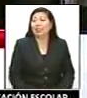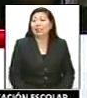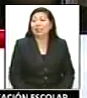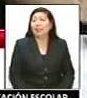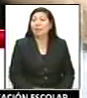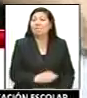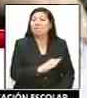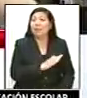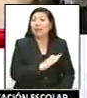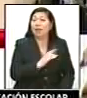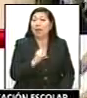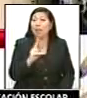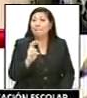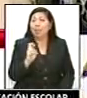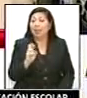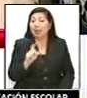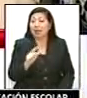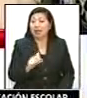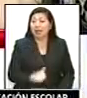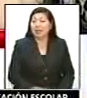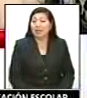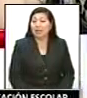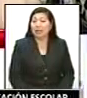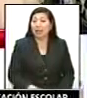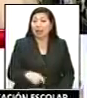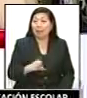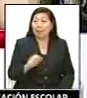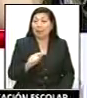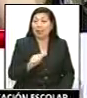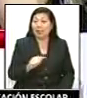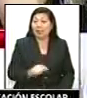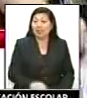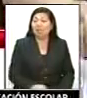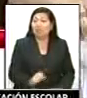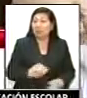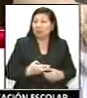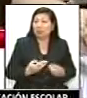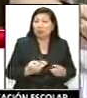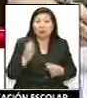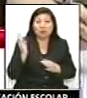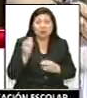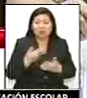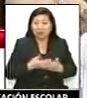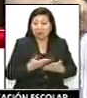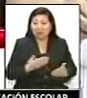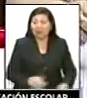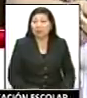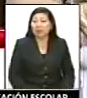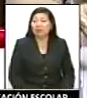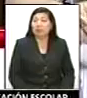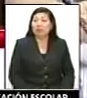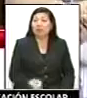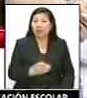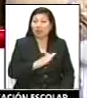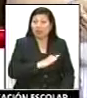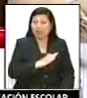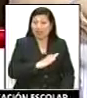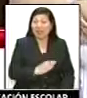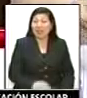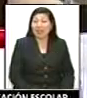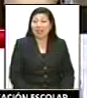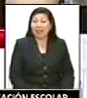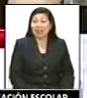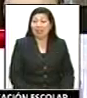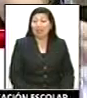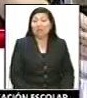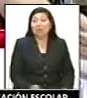los fiscales Vela y Pérez, se produjo una conferencia de prensa en donde estos fiscales,